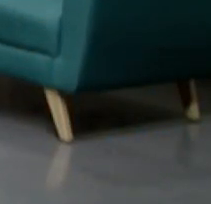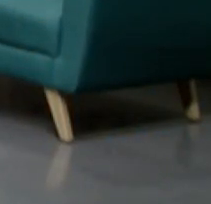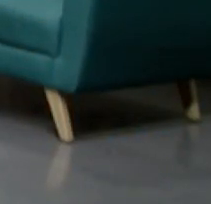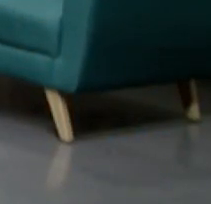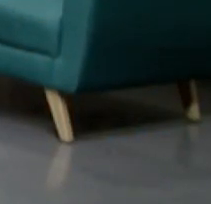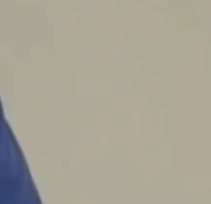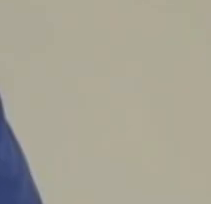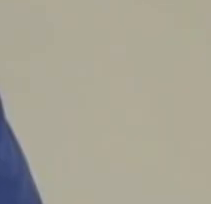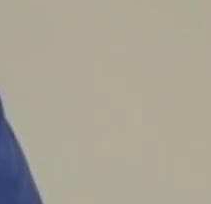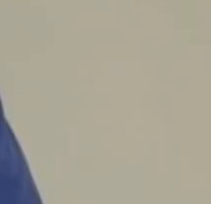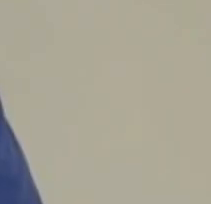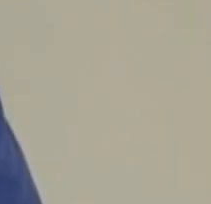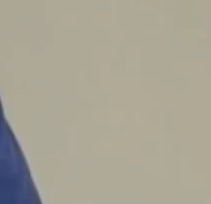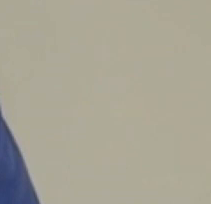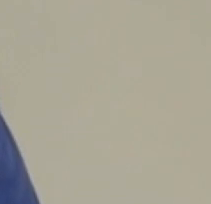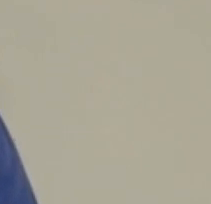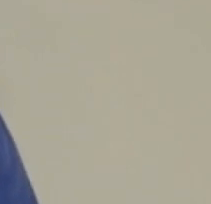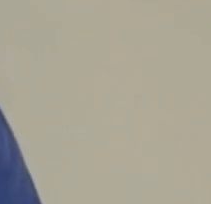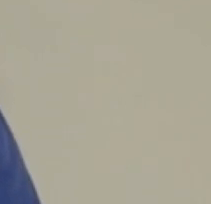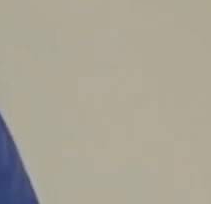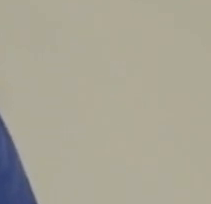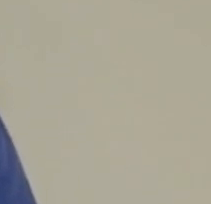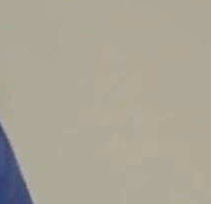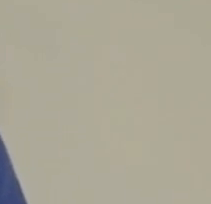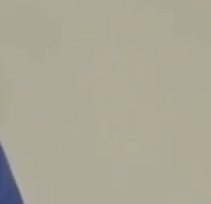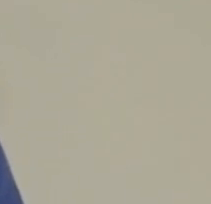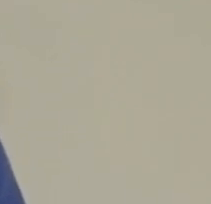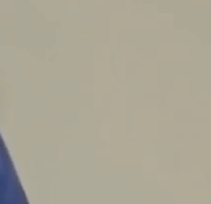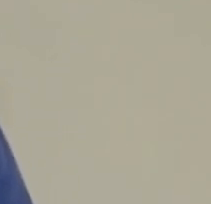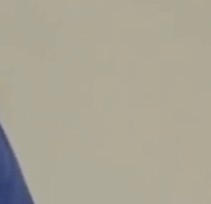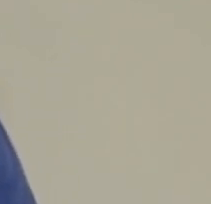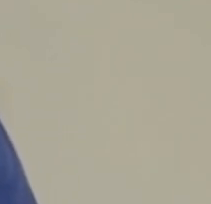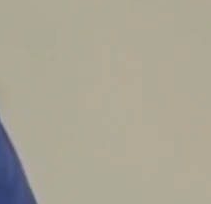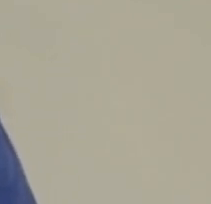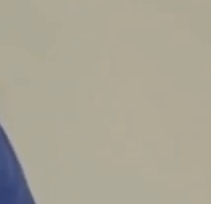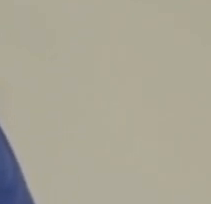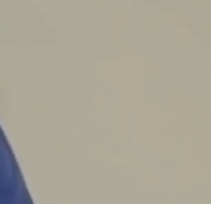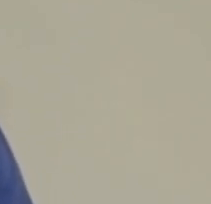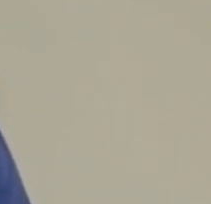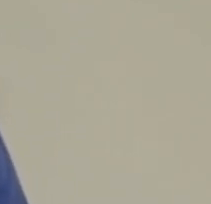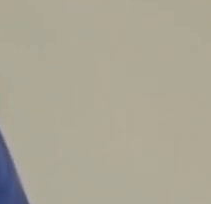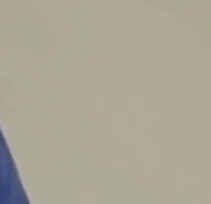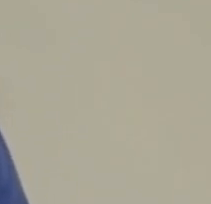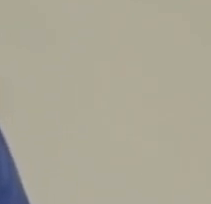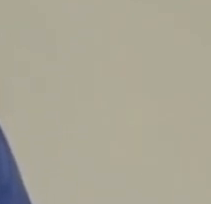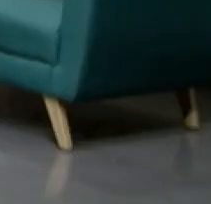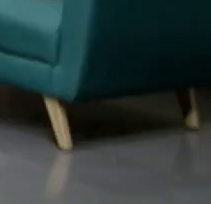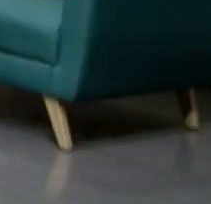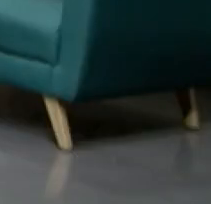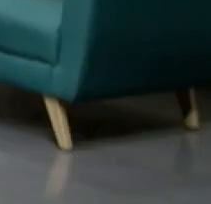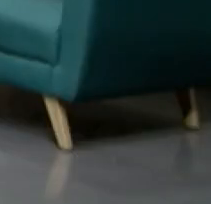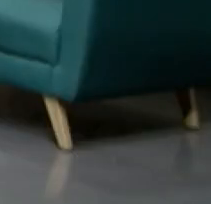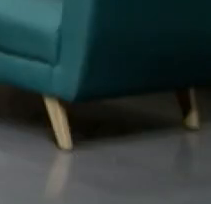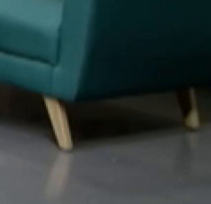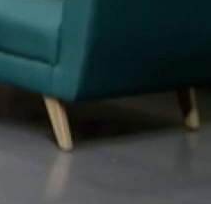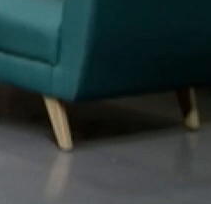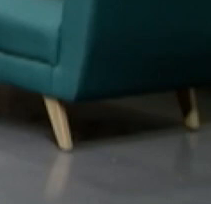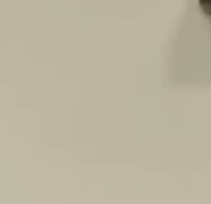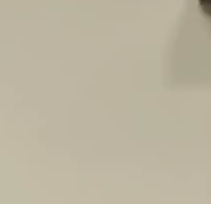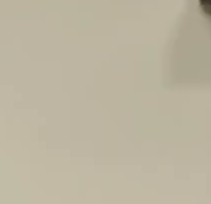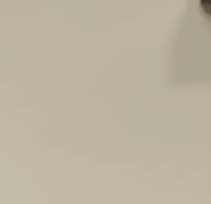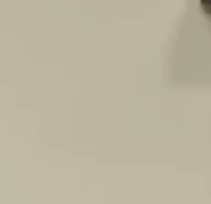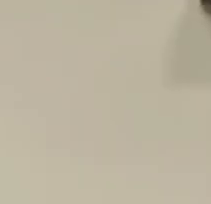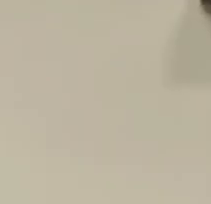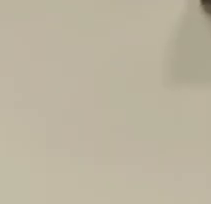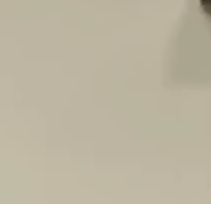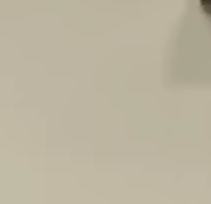puede perderse el Café Nacional. Le vamos a estar dando información sobre un plan de salvamento económico. Y este día lunes se conmemora